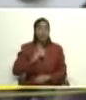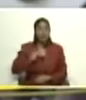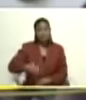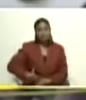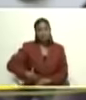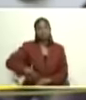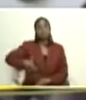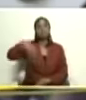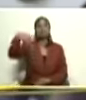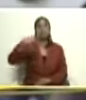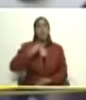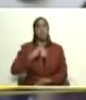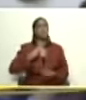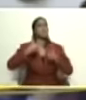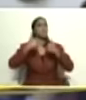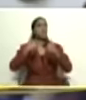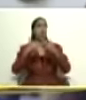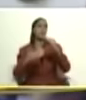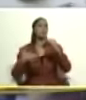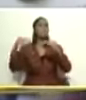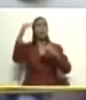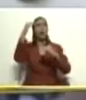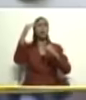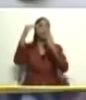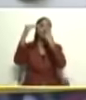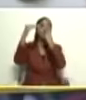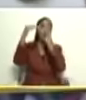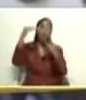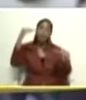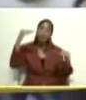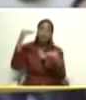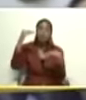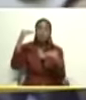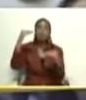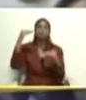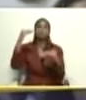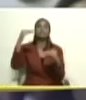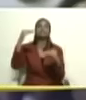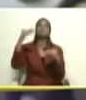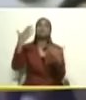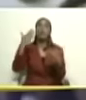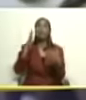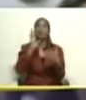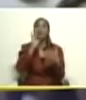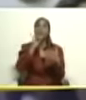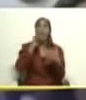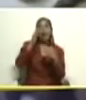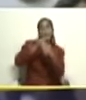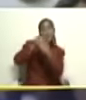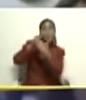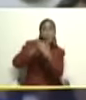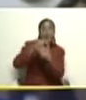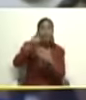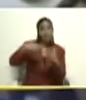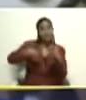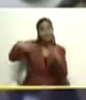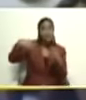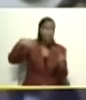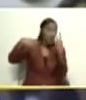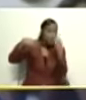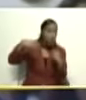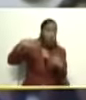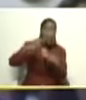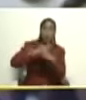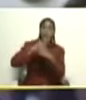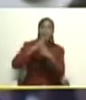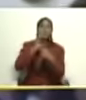más pacíficas y menos desiguales son sociedades donde la convivencia es mucho más hermosa. Vengo